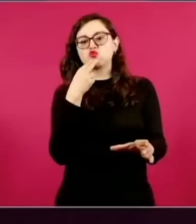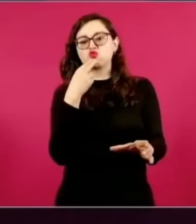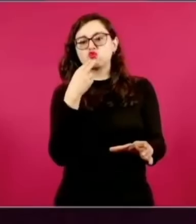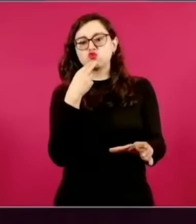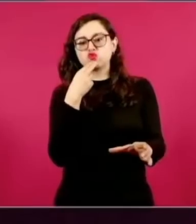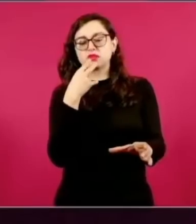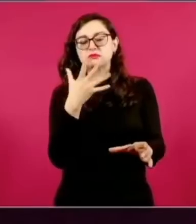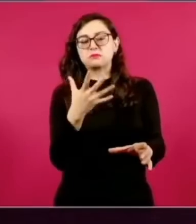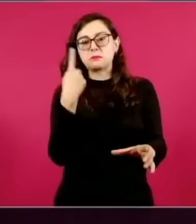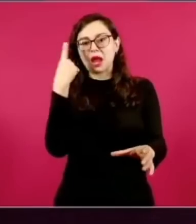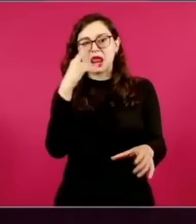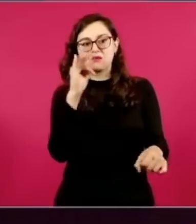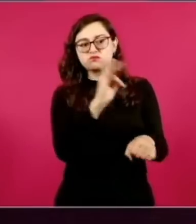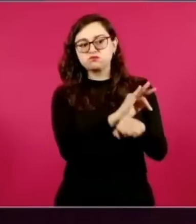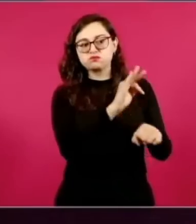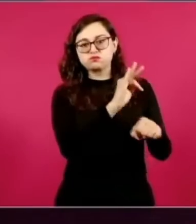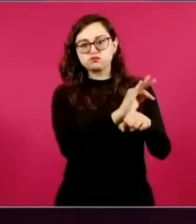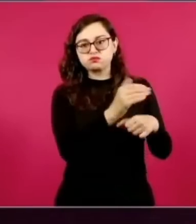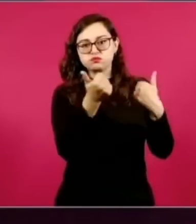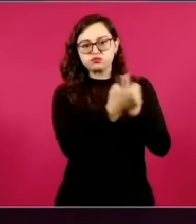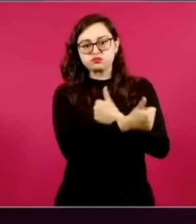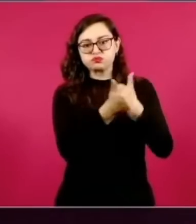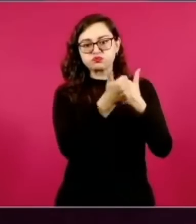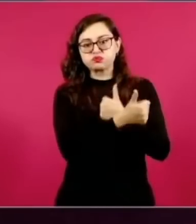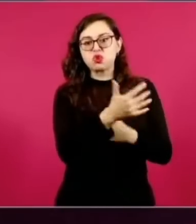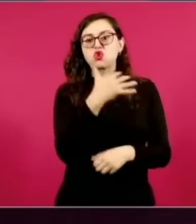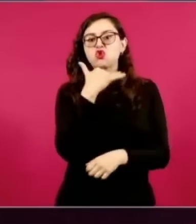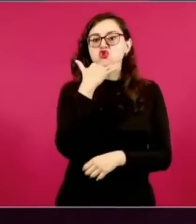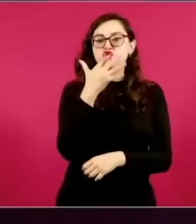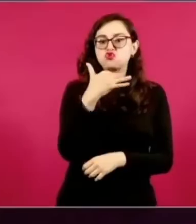la corrupción, el saqueo,